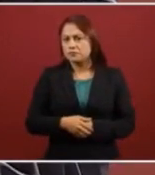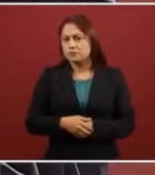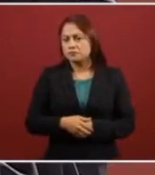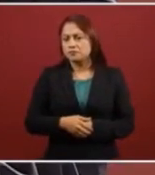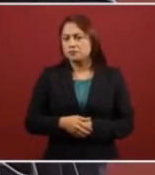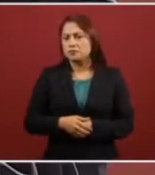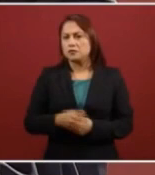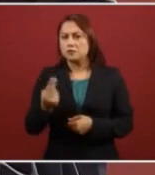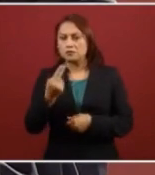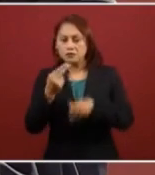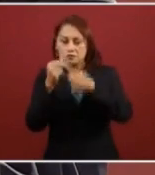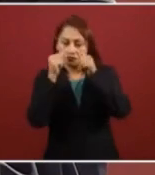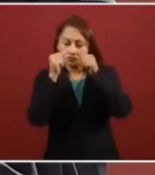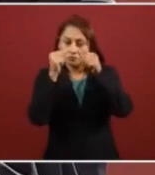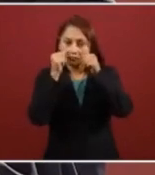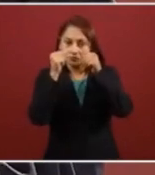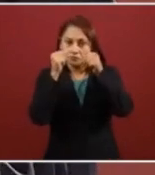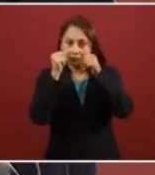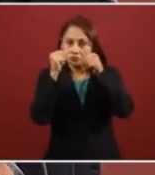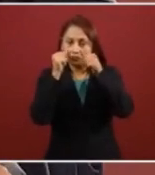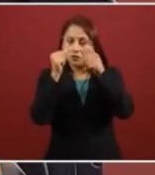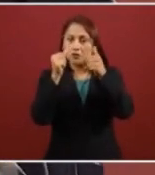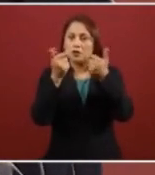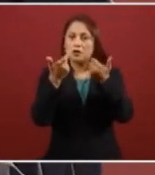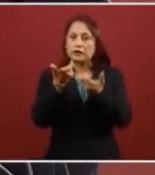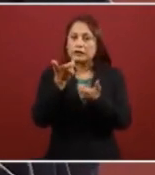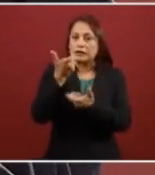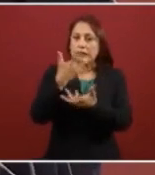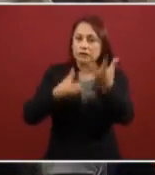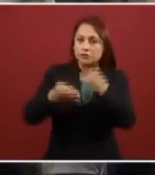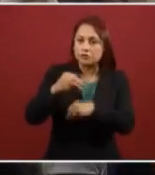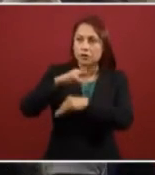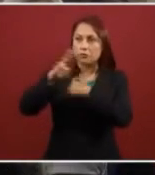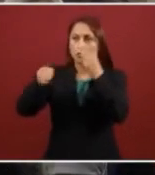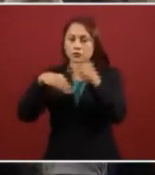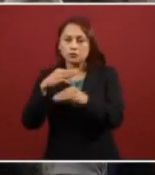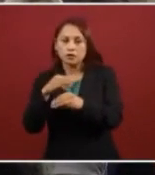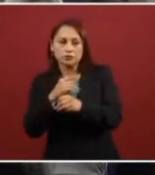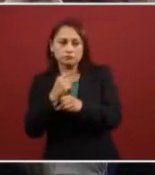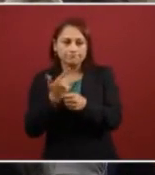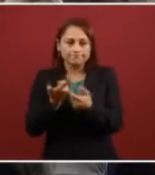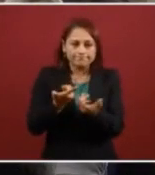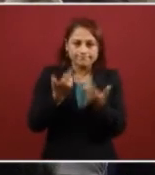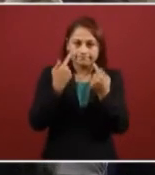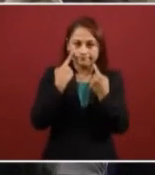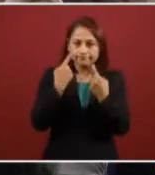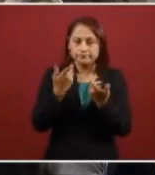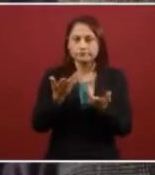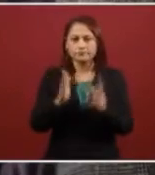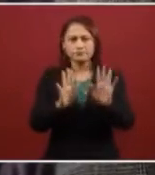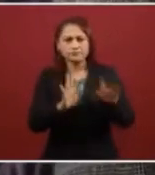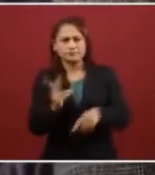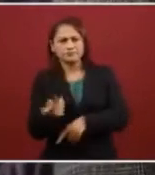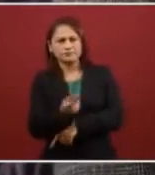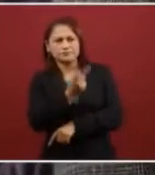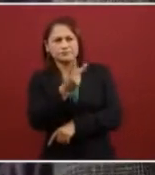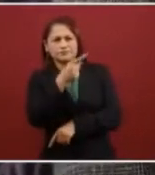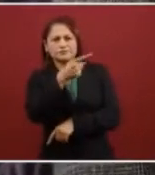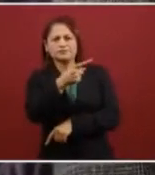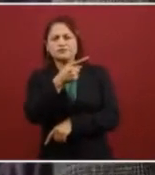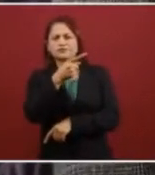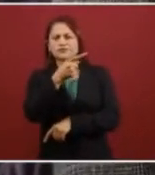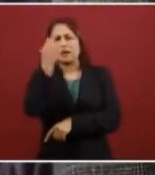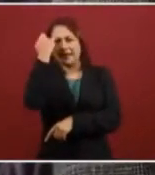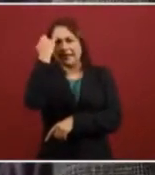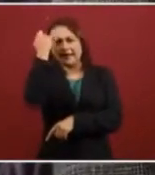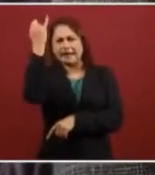variables macroeconómicas. Of macroeconomics. ¿Y la renuncia no contradice su discurso? No, de no, no, de, para nada. Interés, para